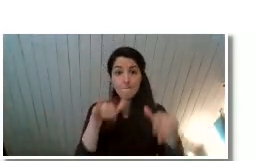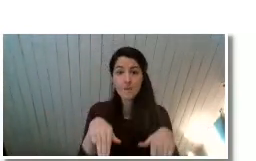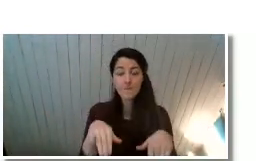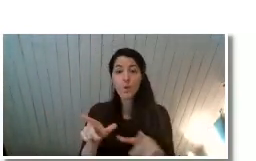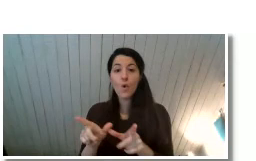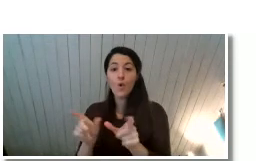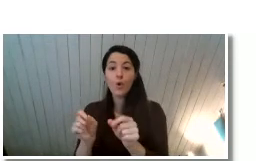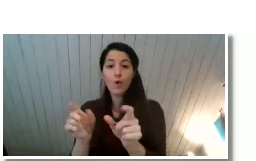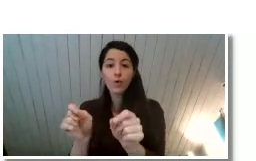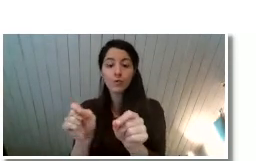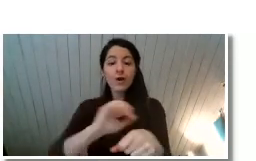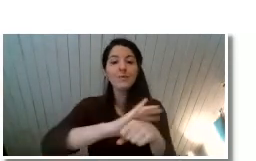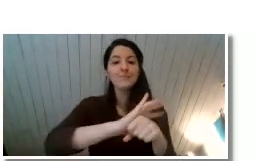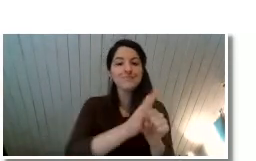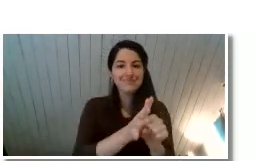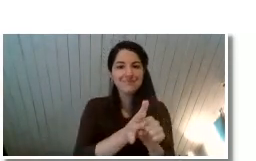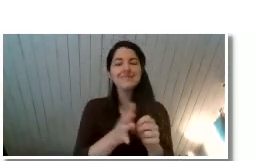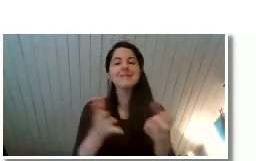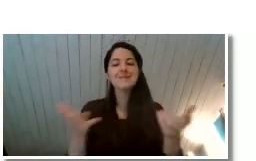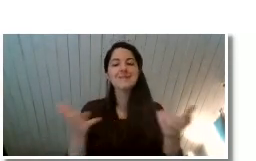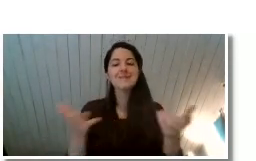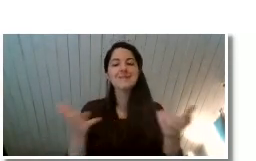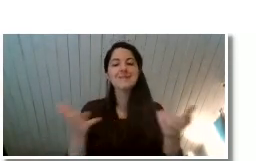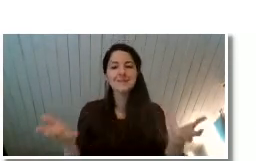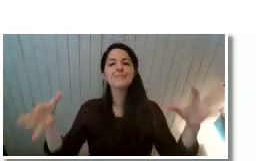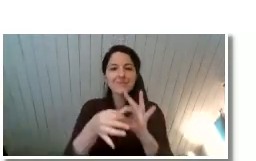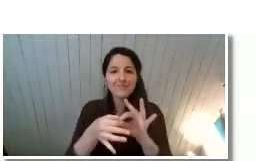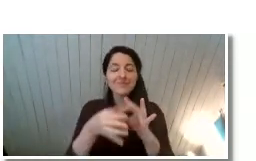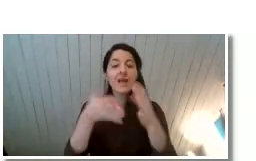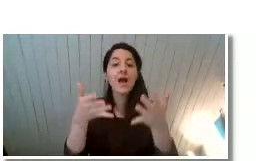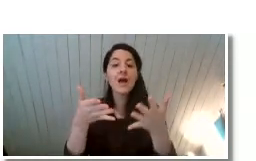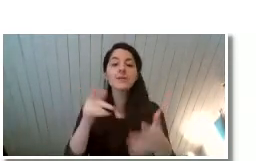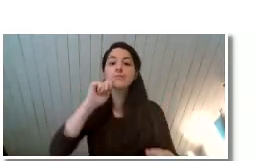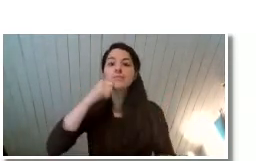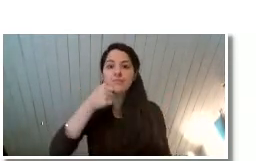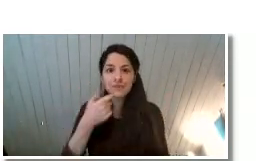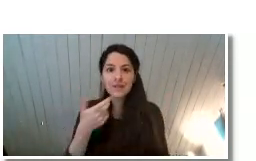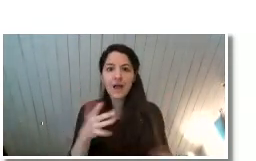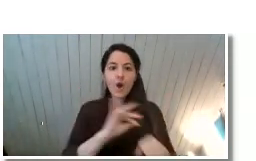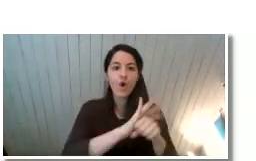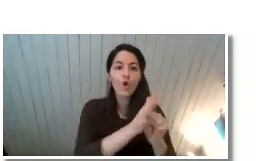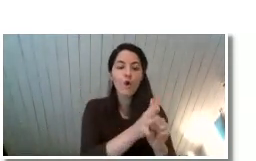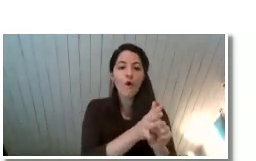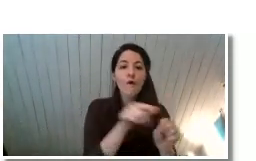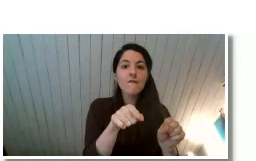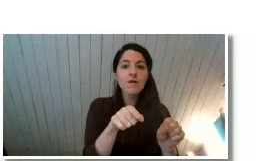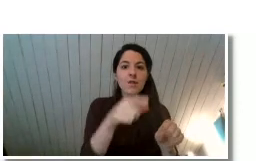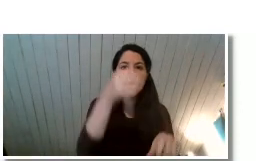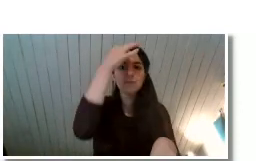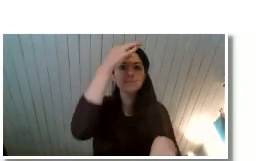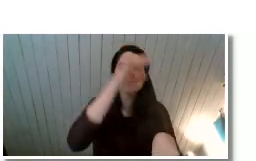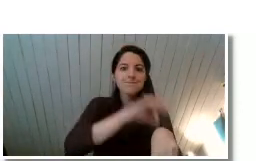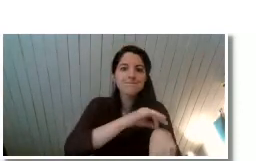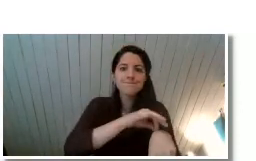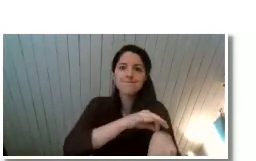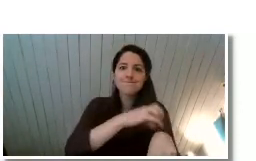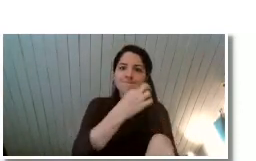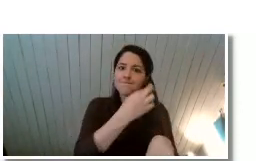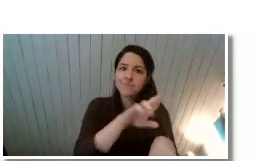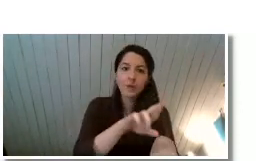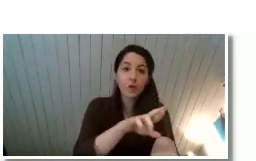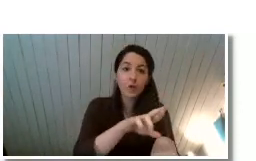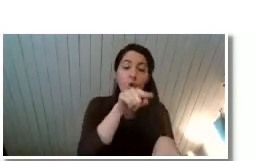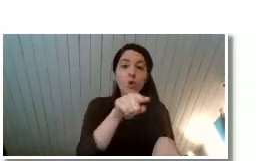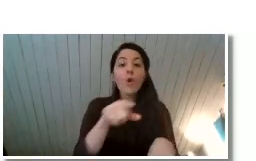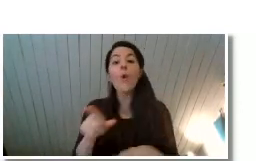de riesgo. ¿Para qué? En el caso de la COVID-19, para que la enfermedad sea más grave. En el caso del cáncer de